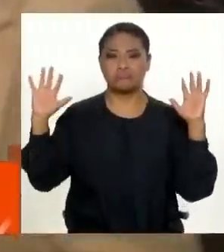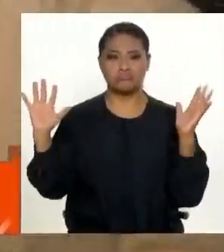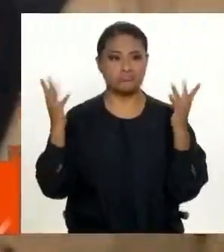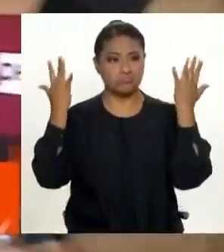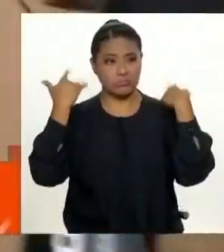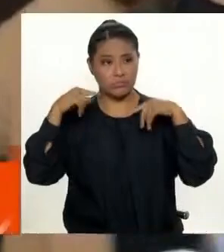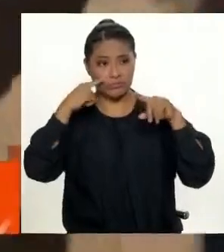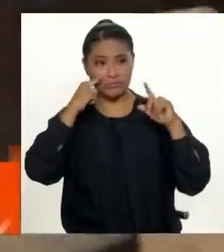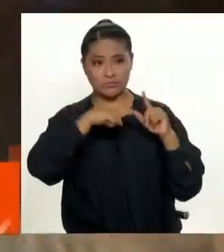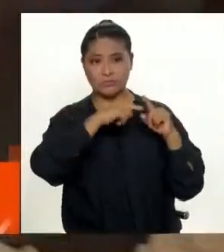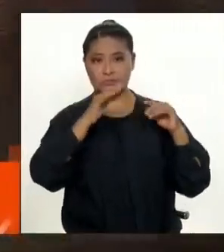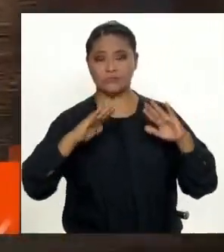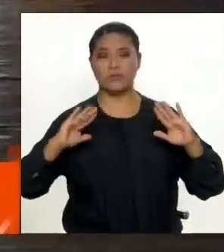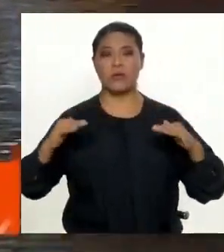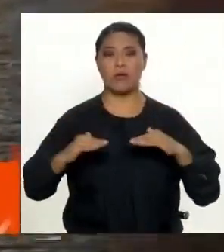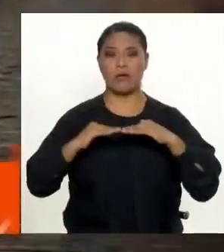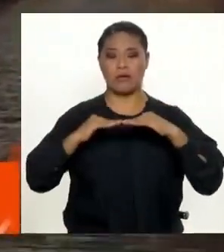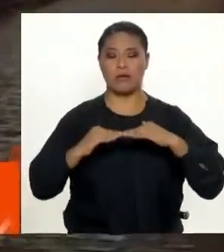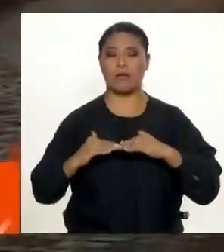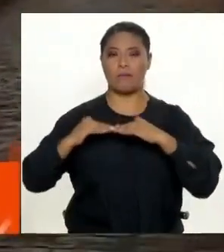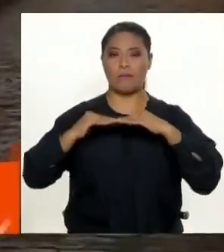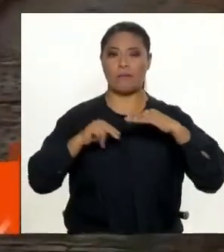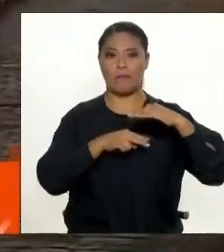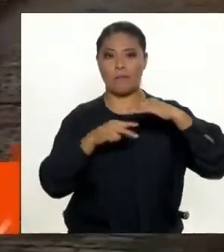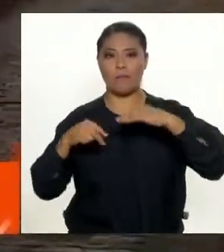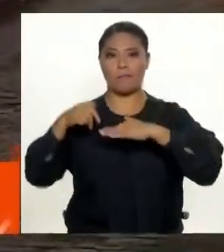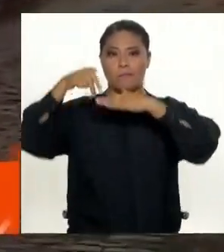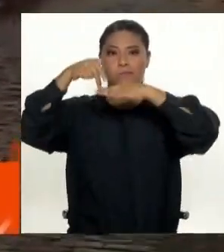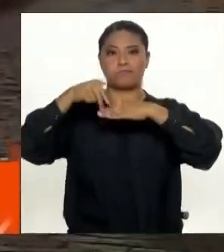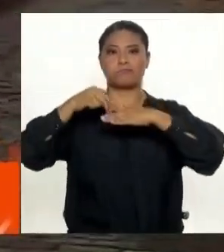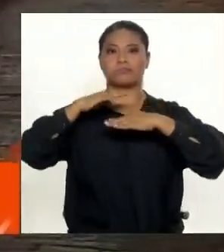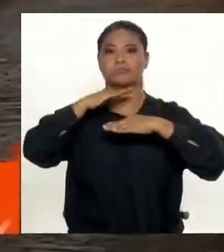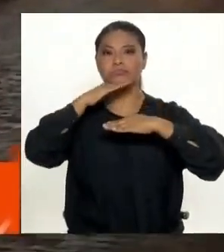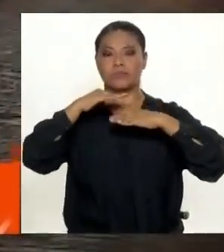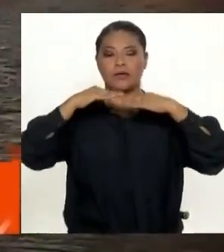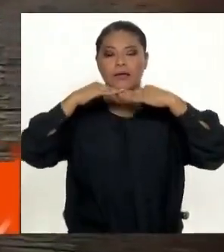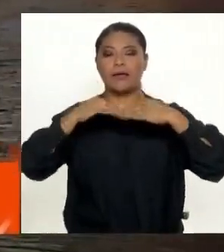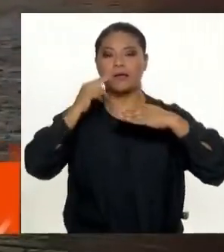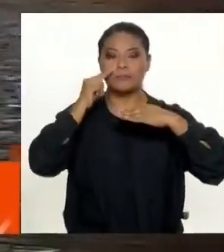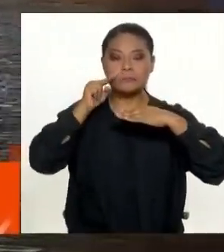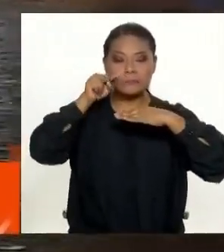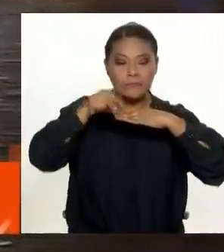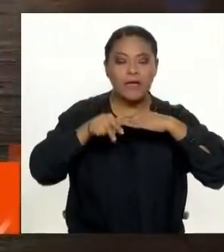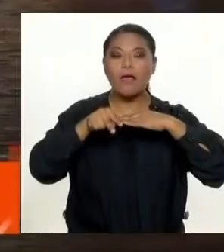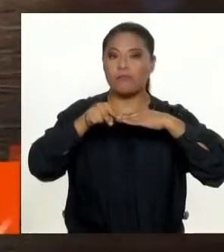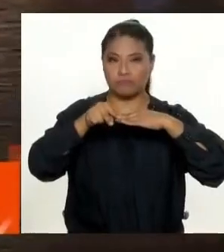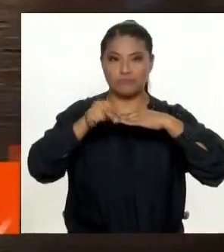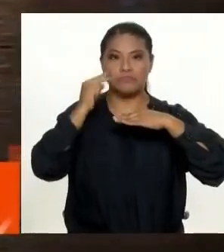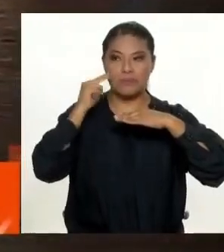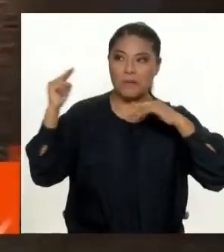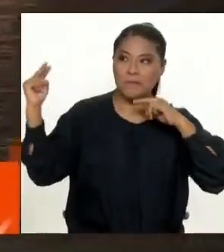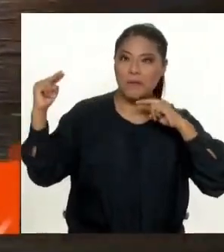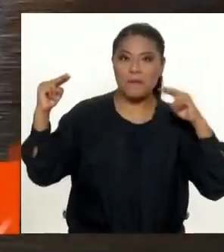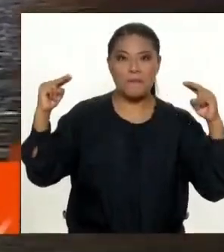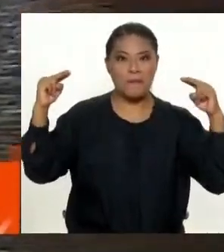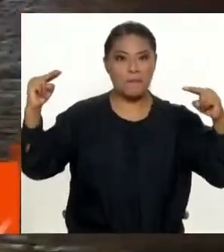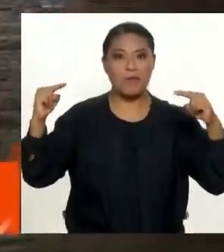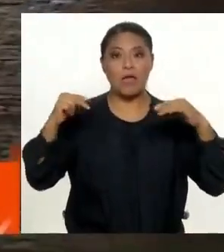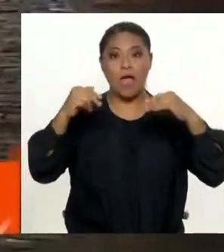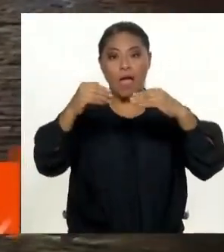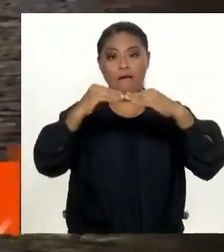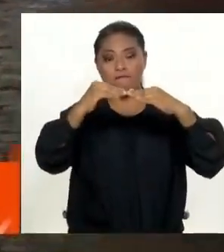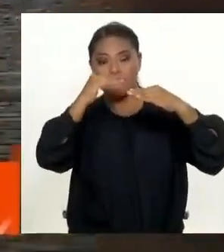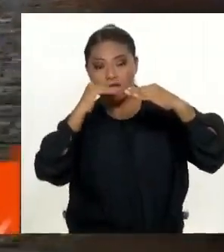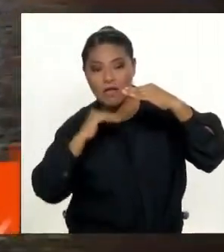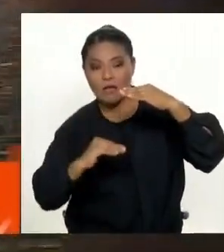los balcones de algunos negocios también hay gente que se asoma, debajo también, por donde se encuentran algunas